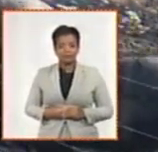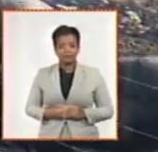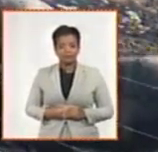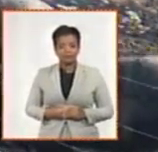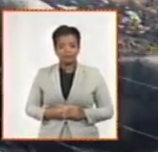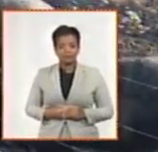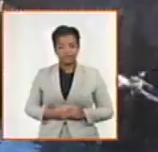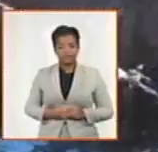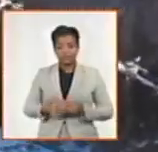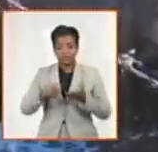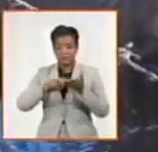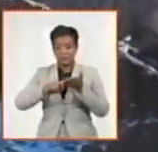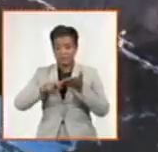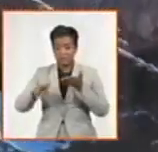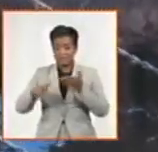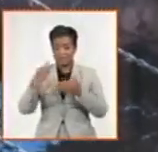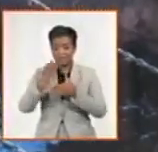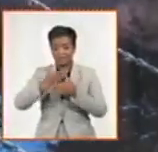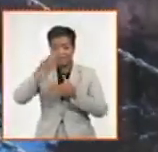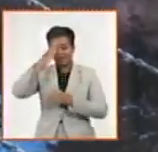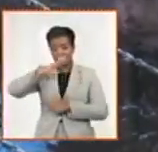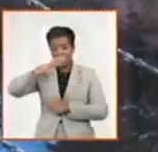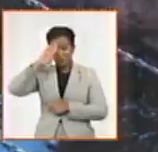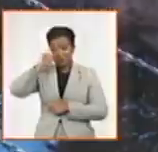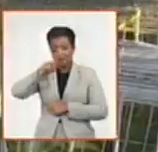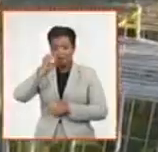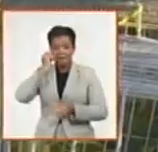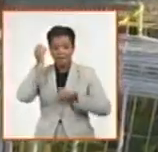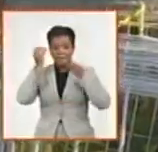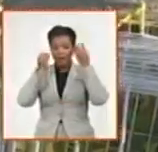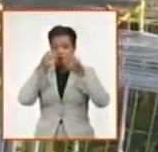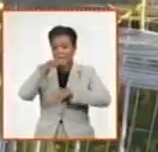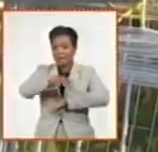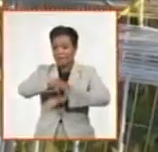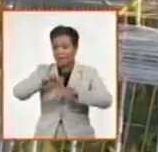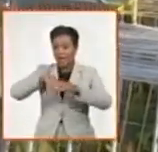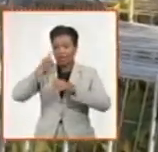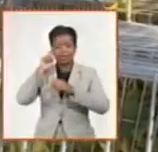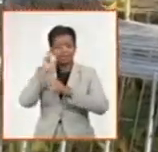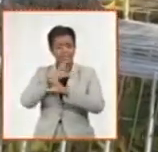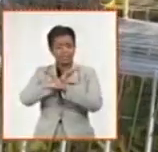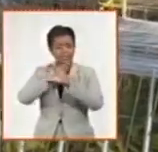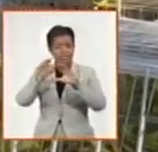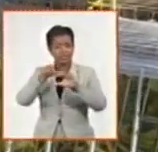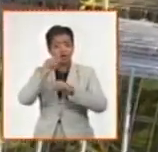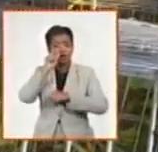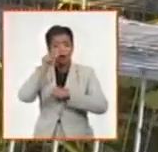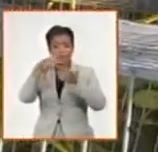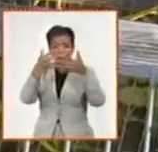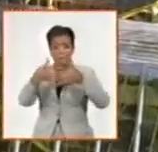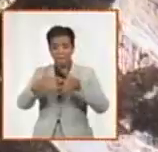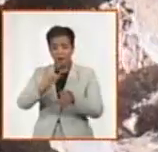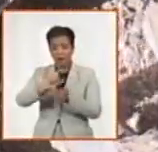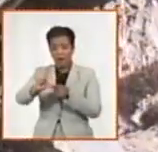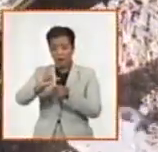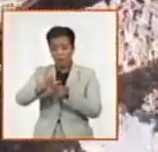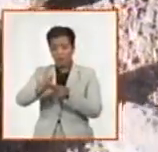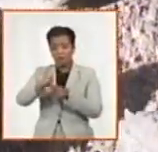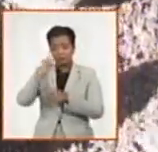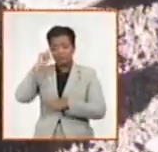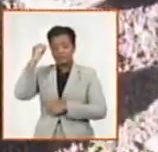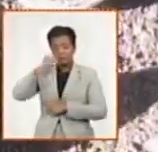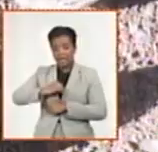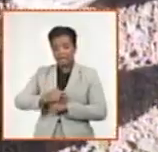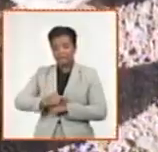En la provincia de Santiago de Cuba, el extensionismo, la innovación y la ciencia son palabras aliadas del productor Alexis Castillo Nieves.